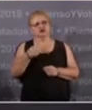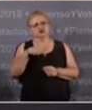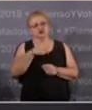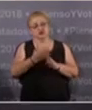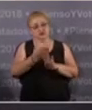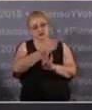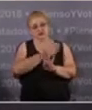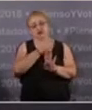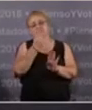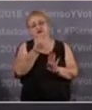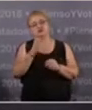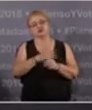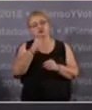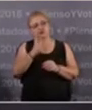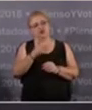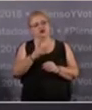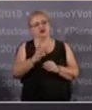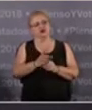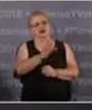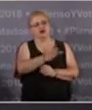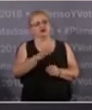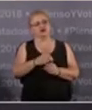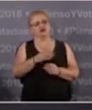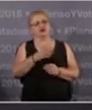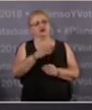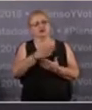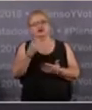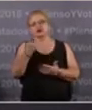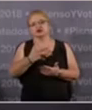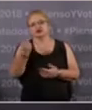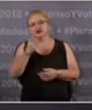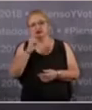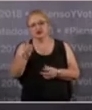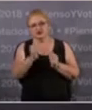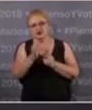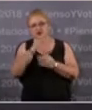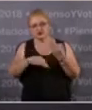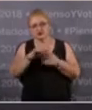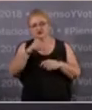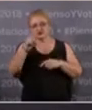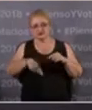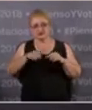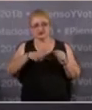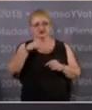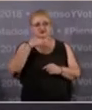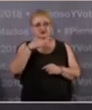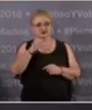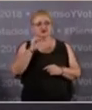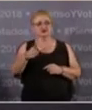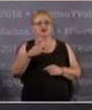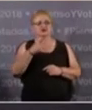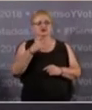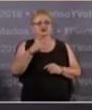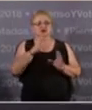lado, en la parte que tiene que ver con todo el ejercicio de las atribuciones para combatir la corrupción, el fomentar lo que hemos